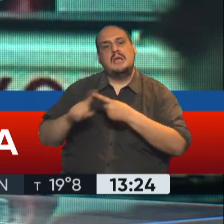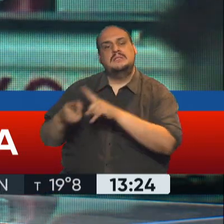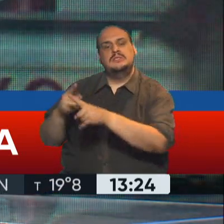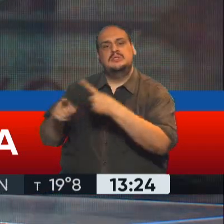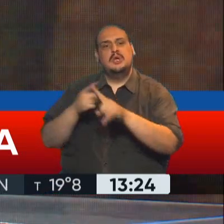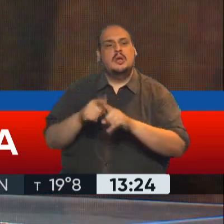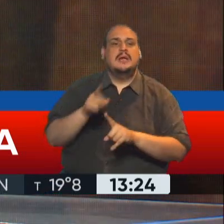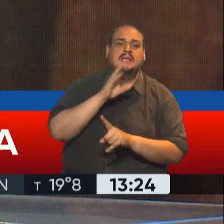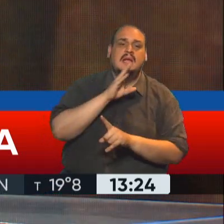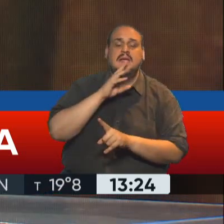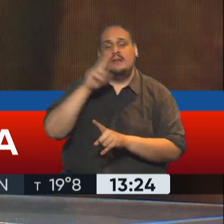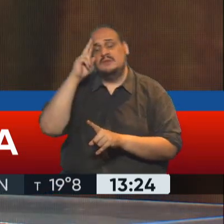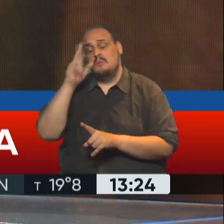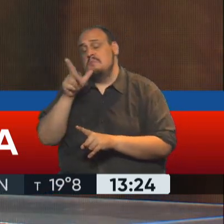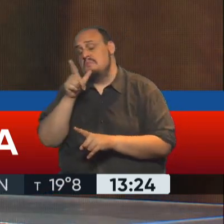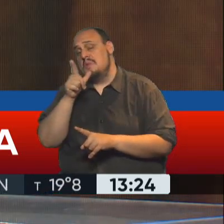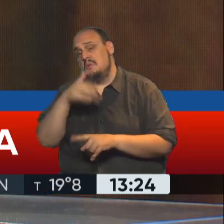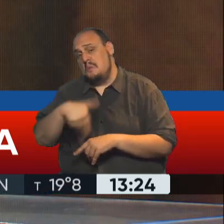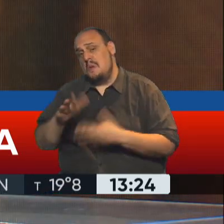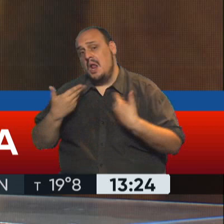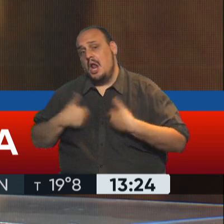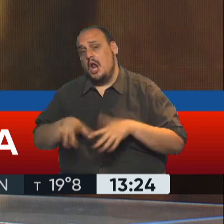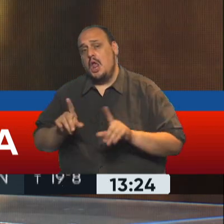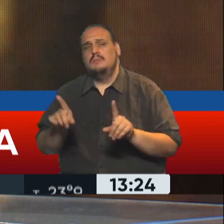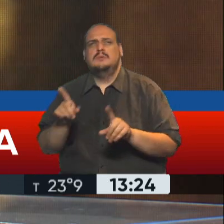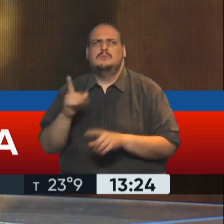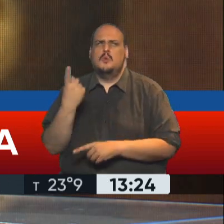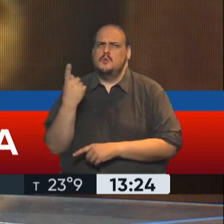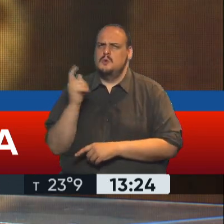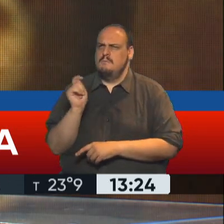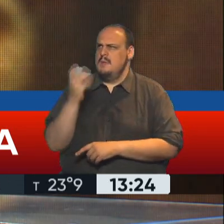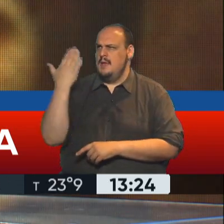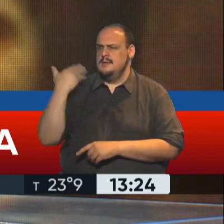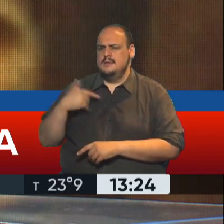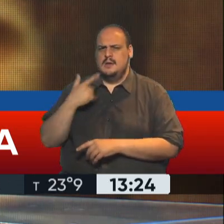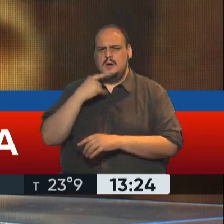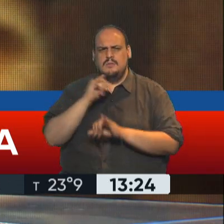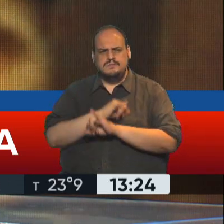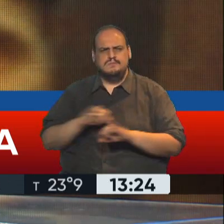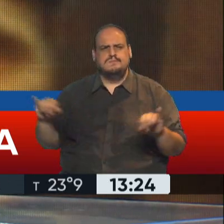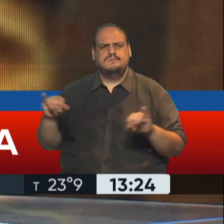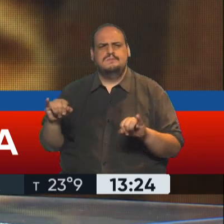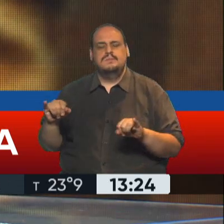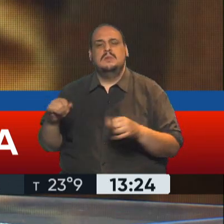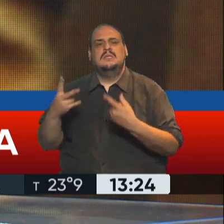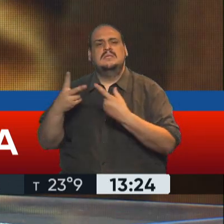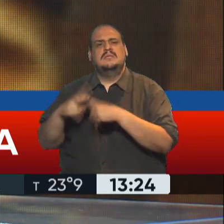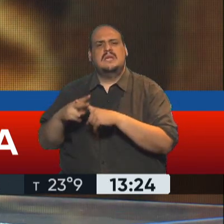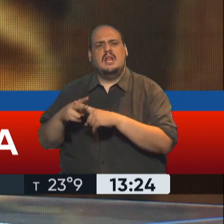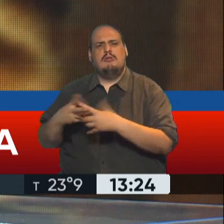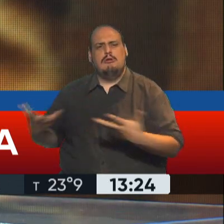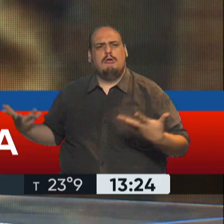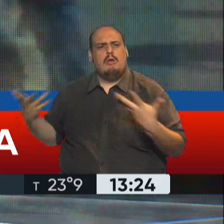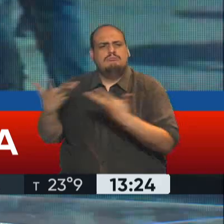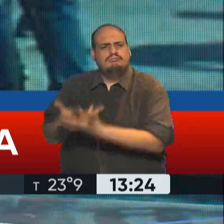entre Israel y Arabia Saudita, y que tiene un componente, publicamos en el Diplo hace unos meses una nota muy interesante de la cooperación tecnológica entre